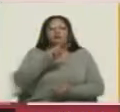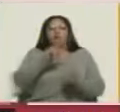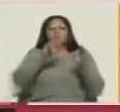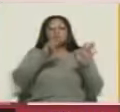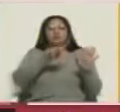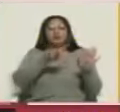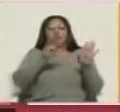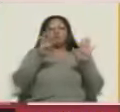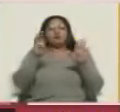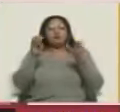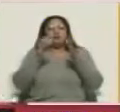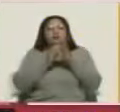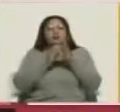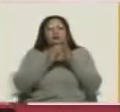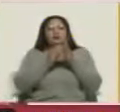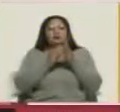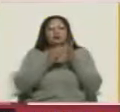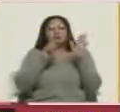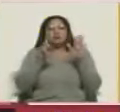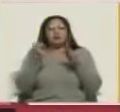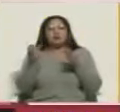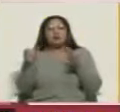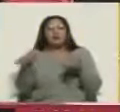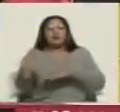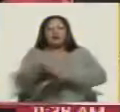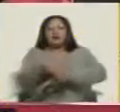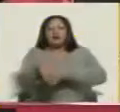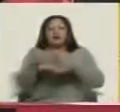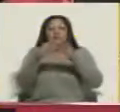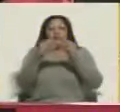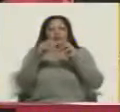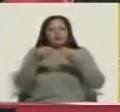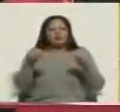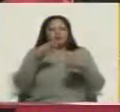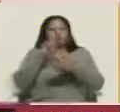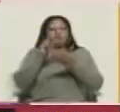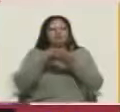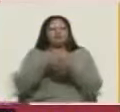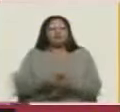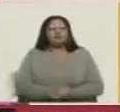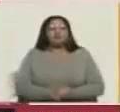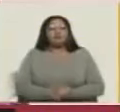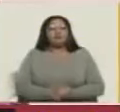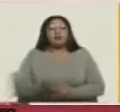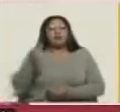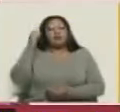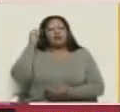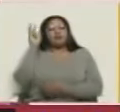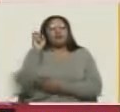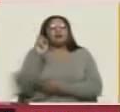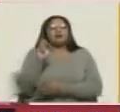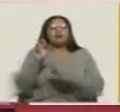269.069 calles en todo el territorio nacional. El día viernes 8 de marzo,